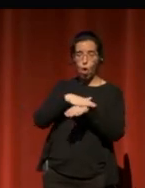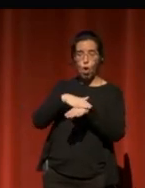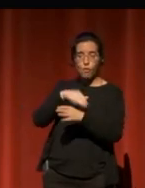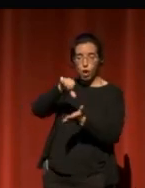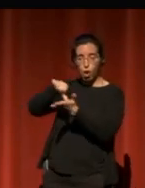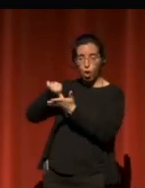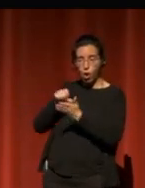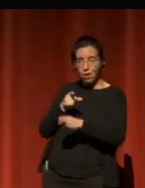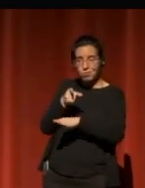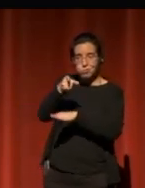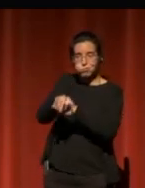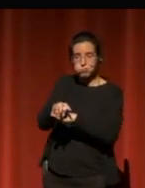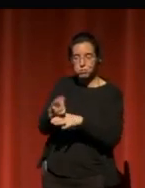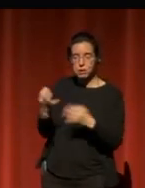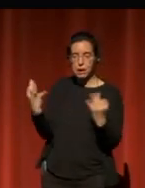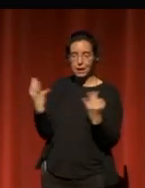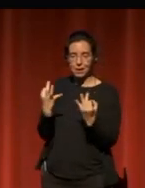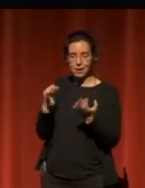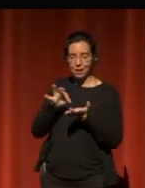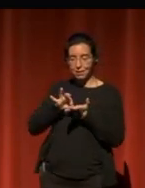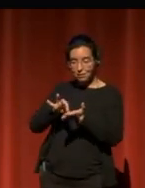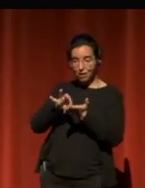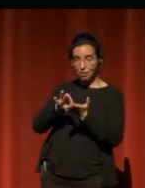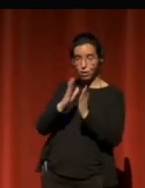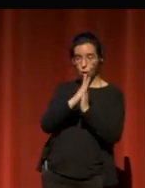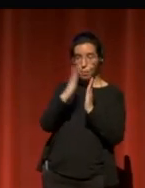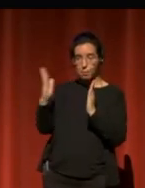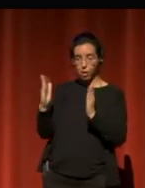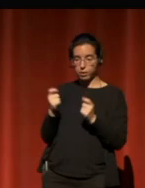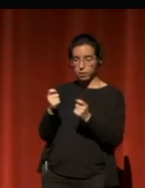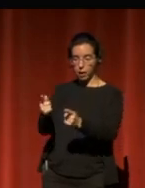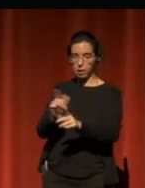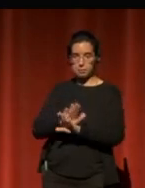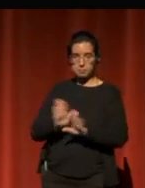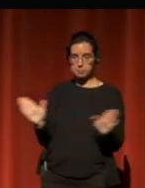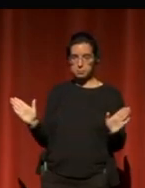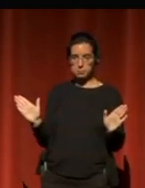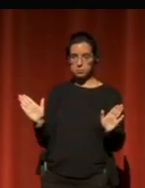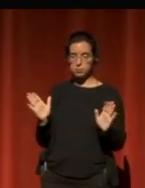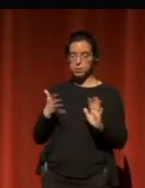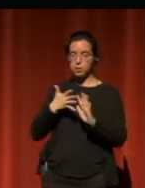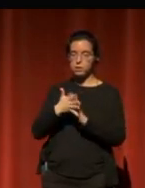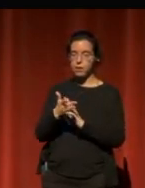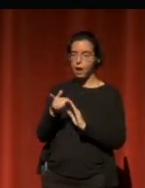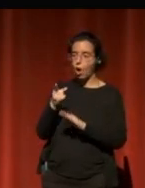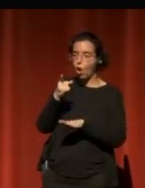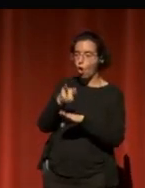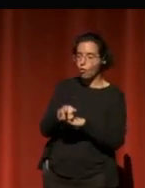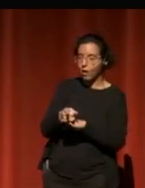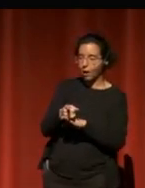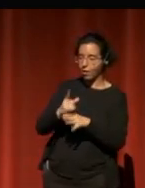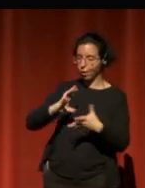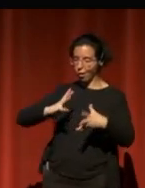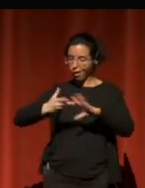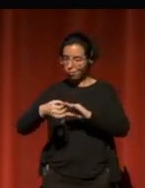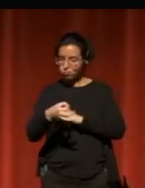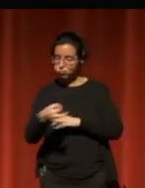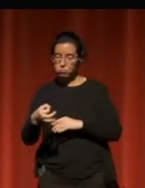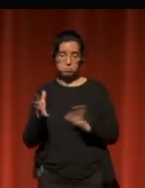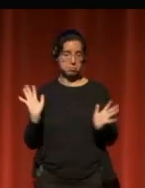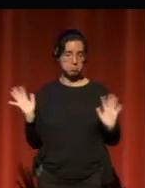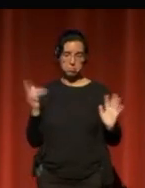locales es prestar servicio de biblioteca. Creo que no habla de la obligación de un equipamiento. Es prestar